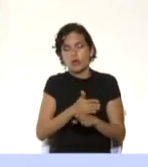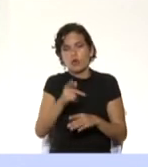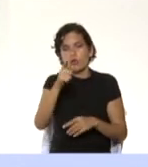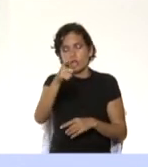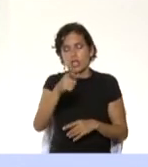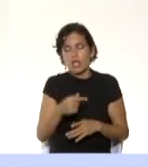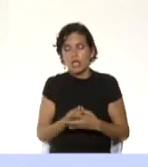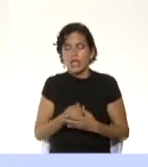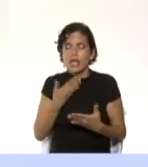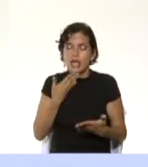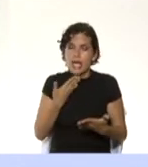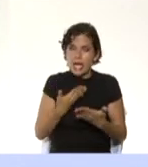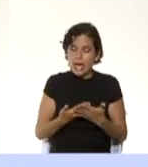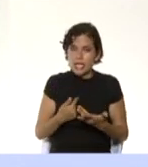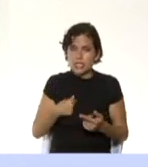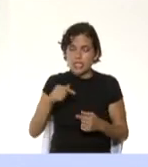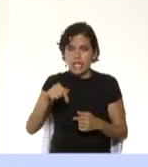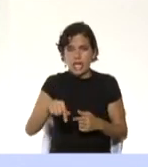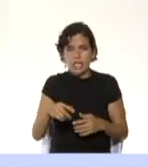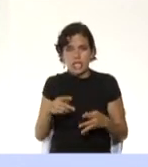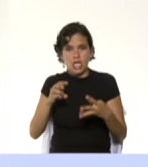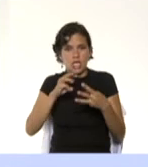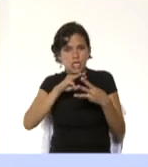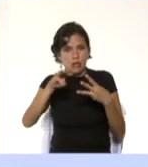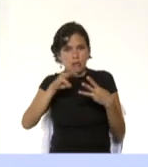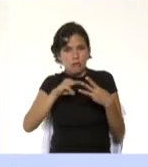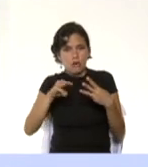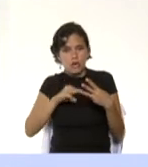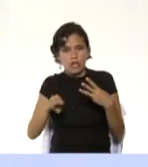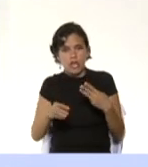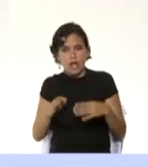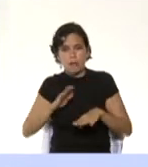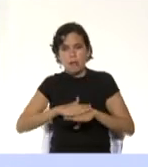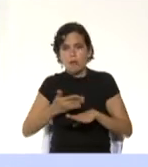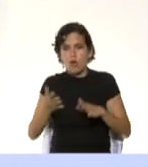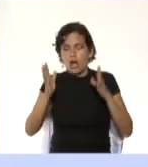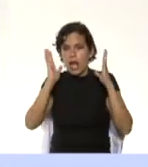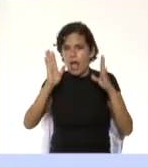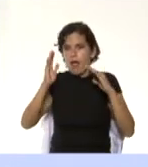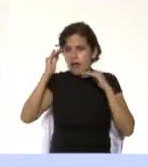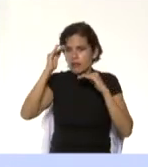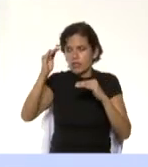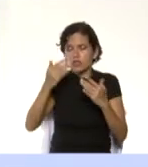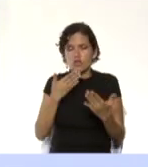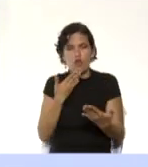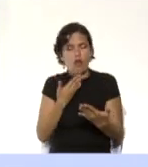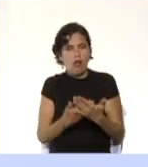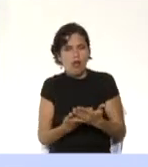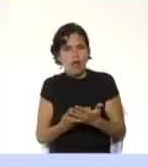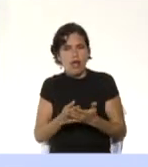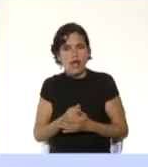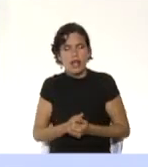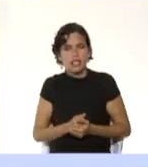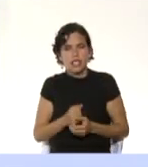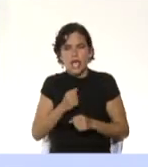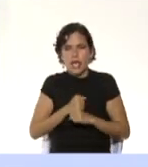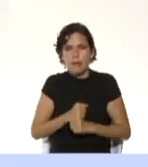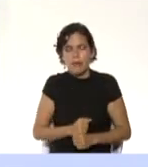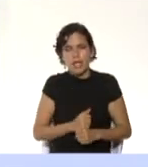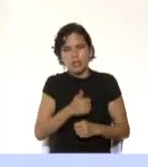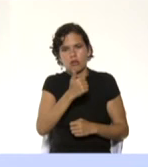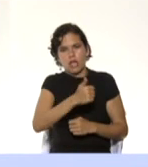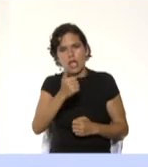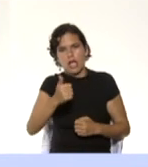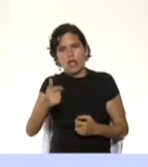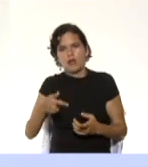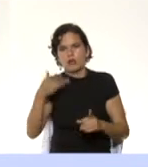agradecida de estar aquí en este programa, por la atención prestada, muchísimas gracias, esperando que cada una de